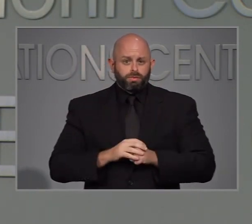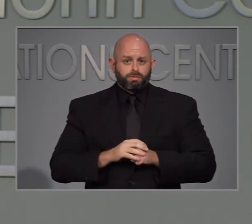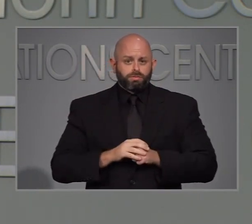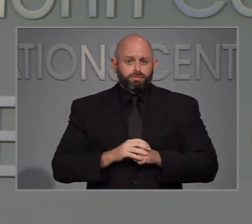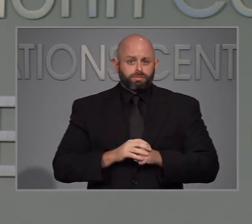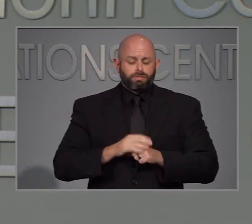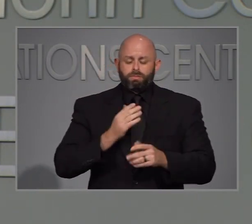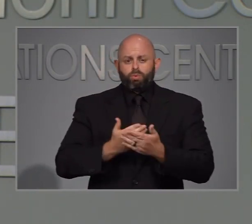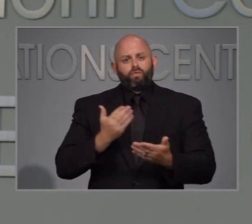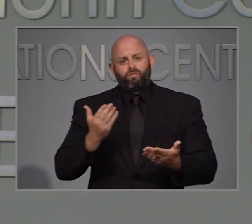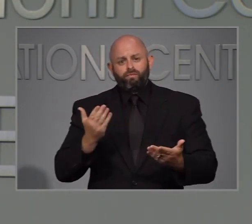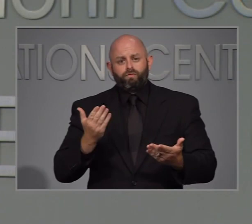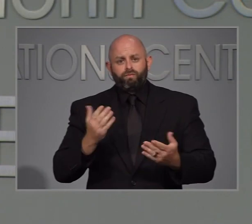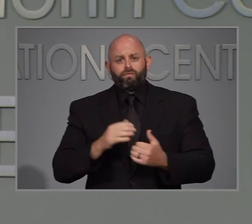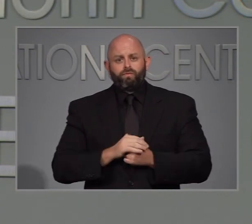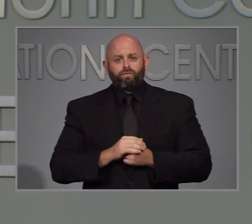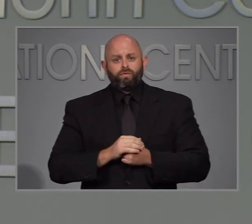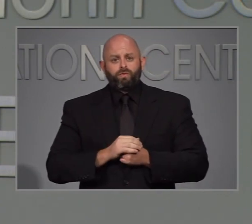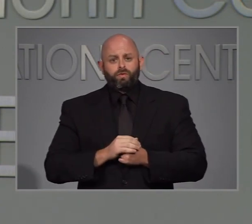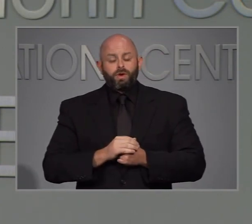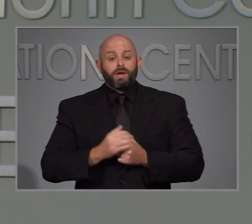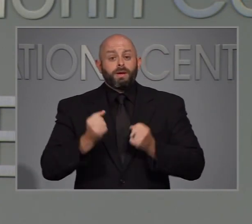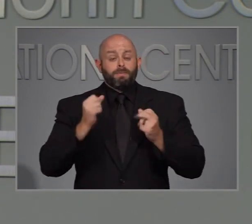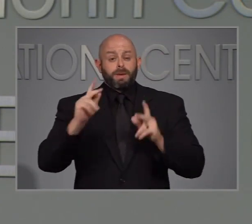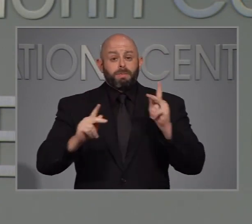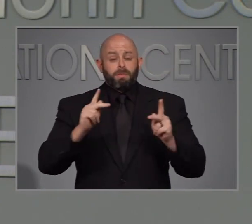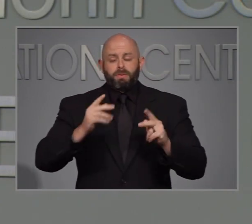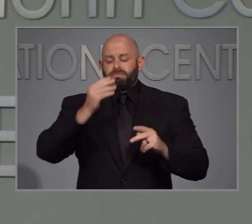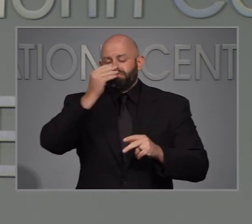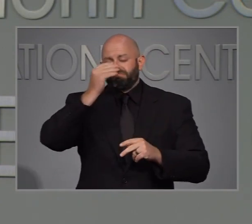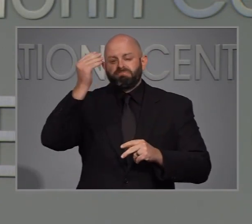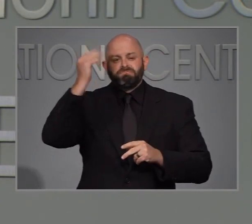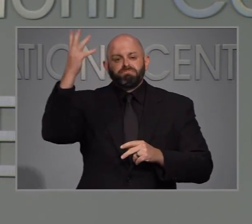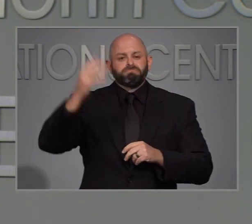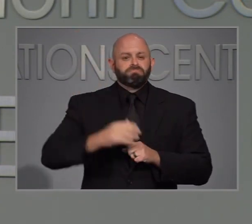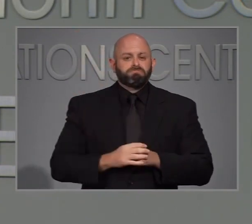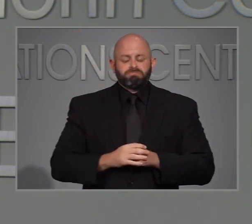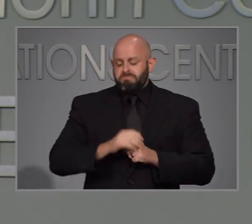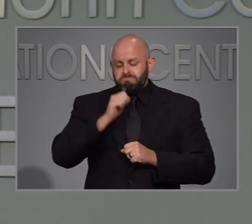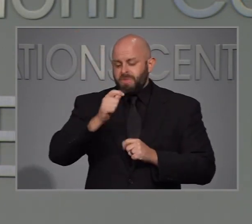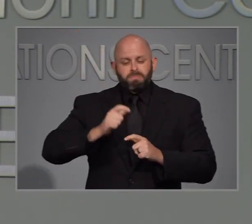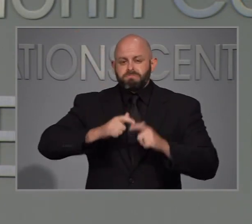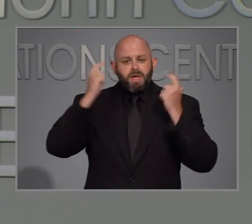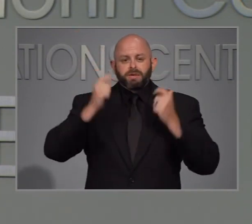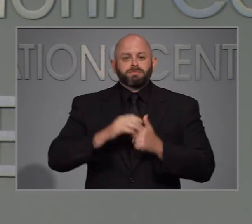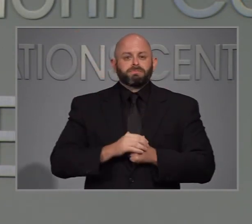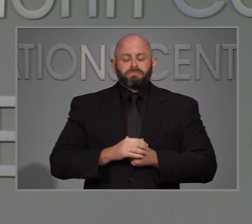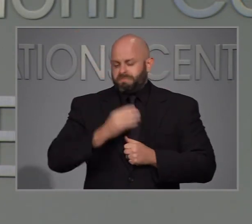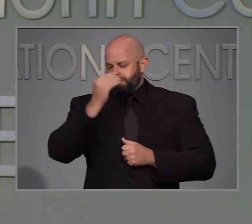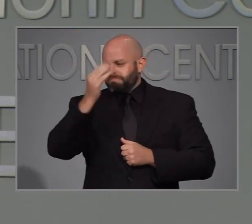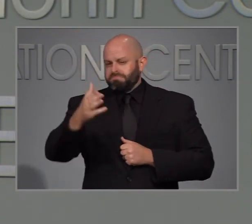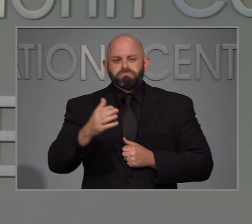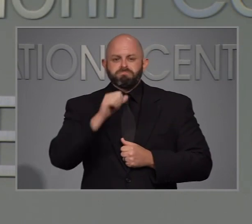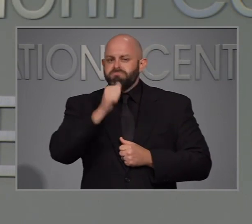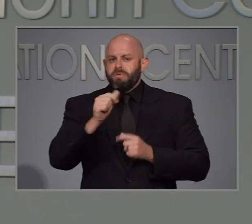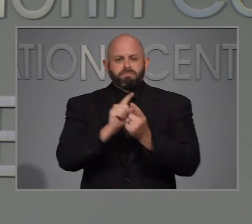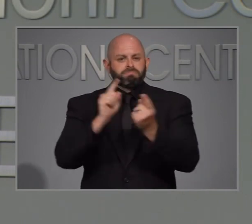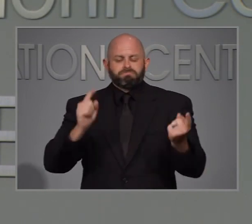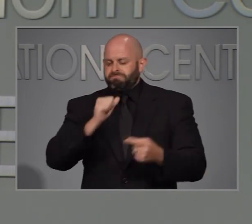Y algunas personas y demasiadas personas desafortunadamente, intencionalmente momento no llevan el